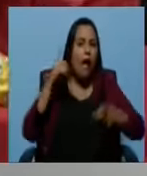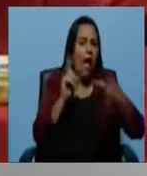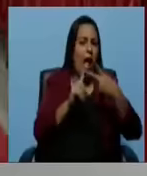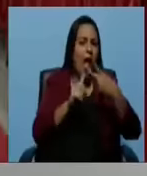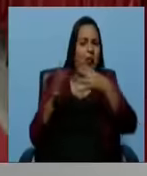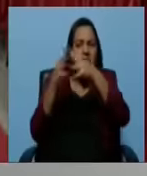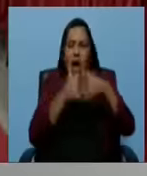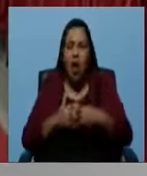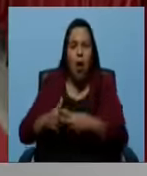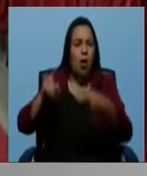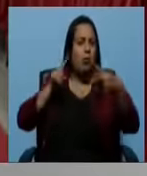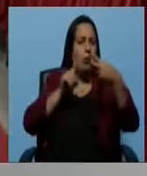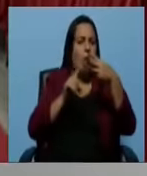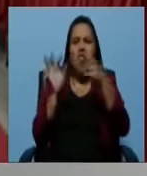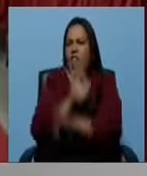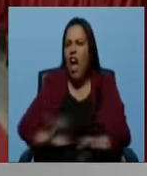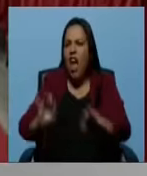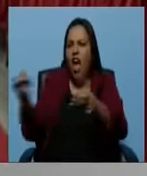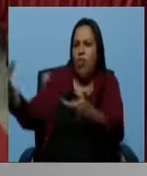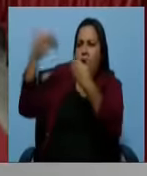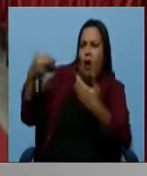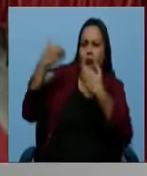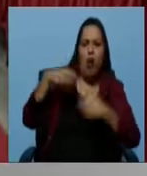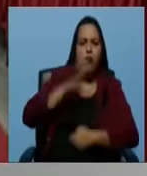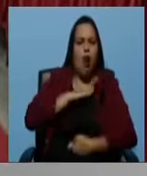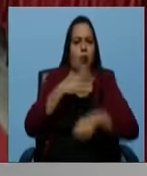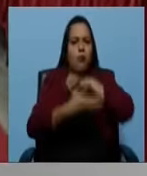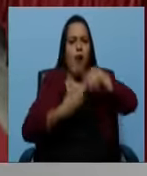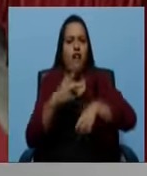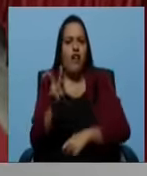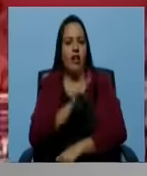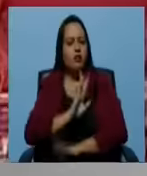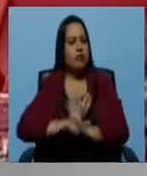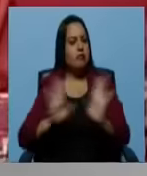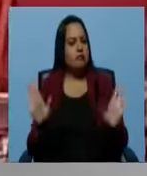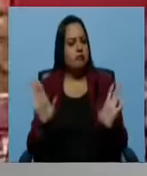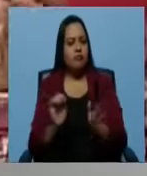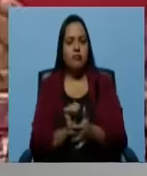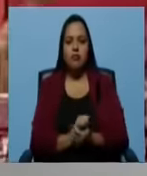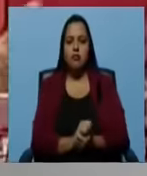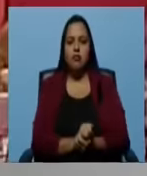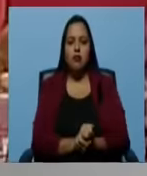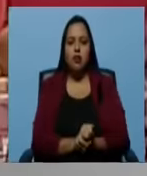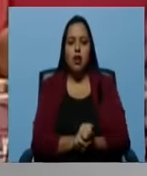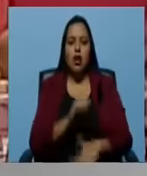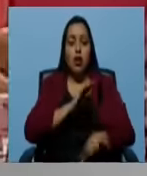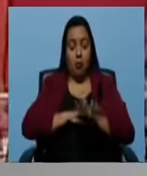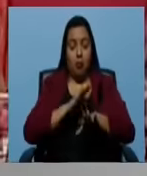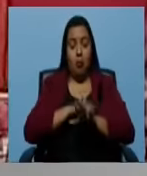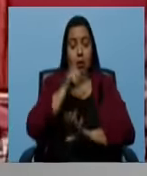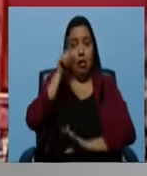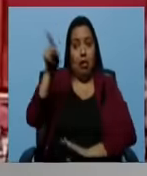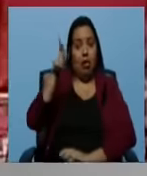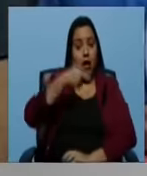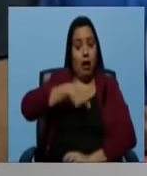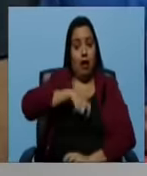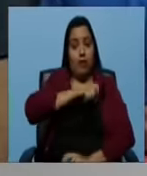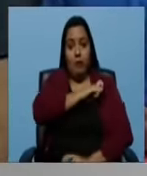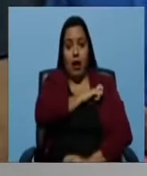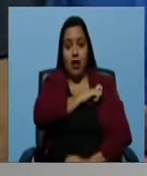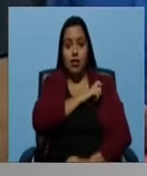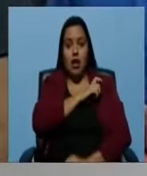Estados Unidos, de nadie en los asuntos internos de Venezuela. Porque para ellos, Berti, es que